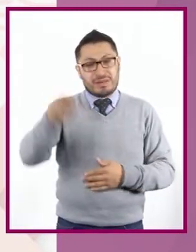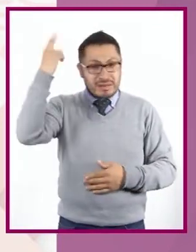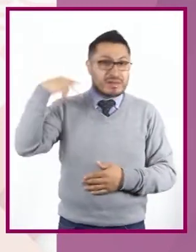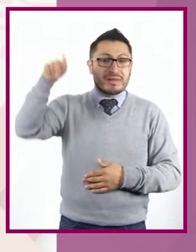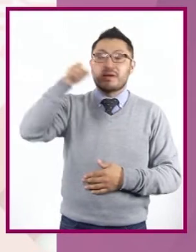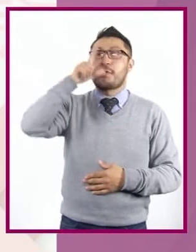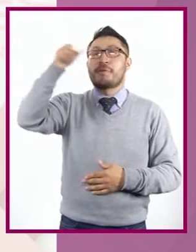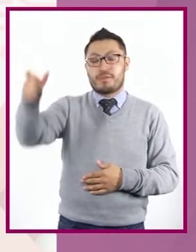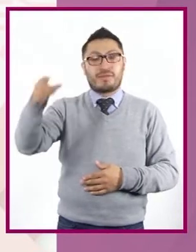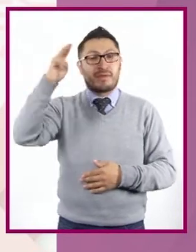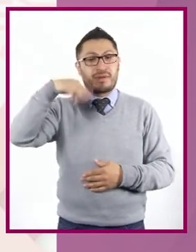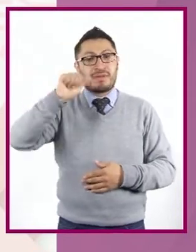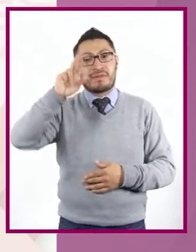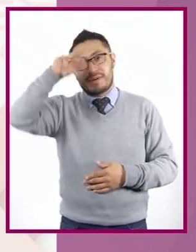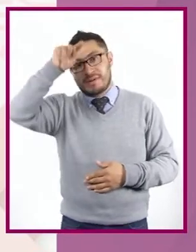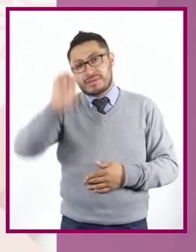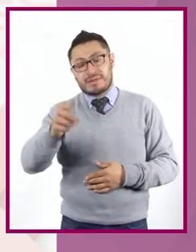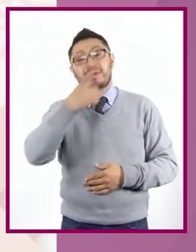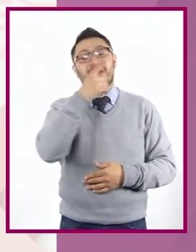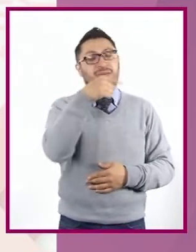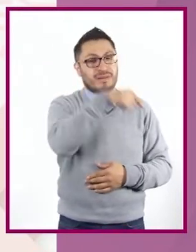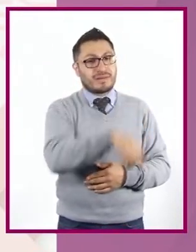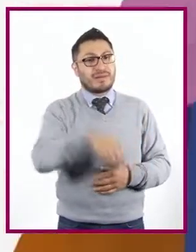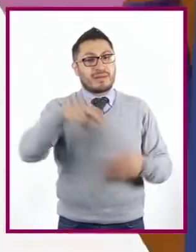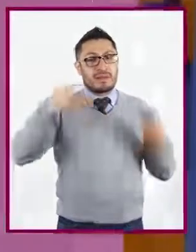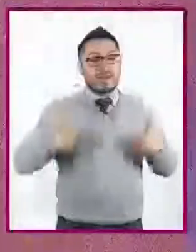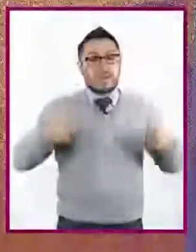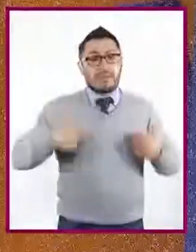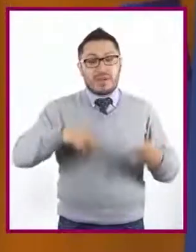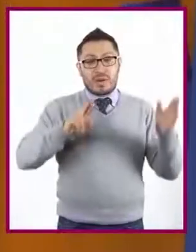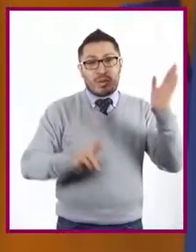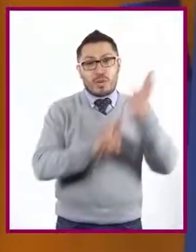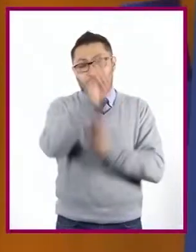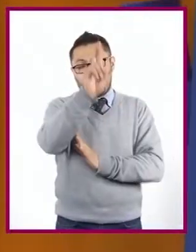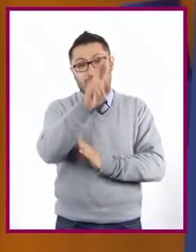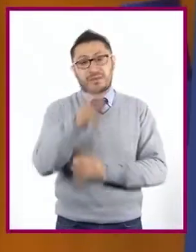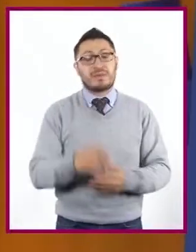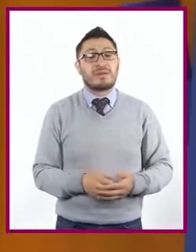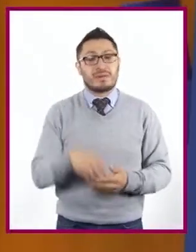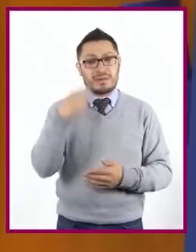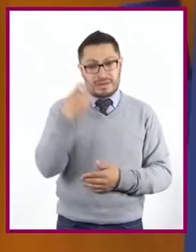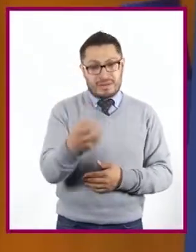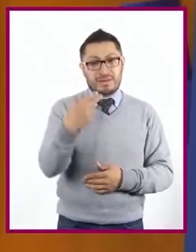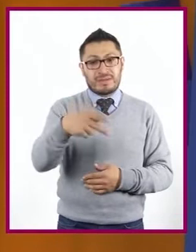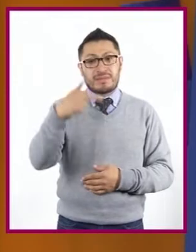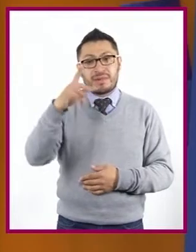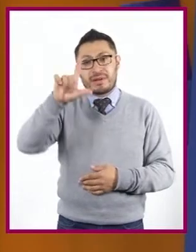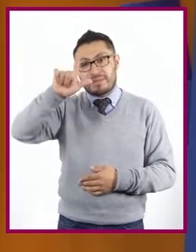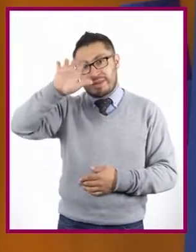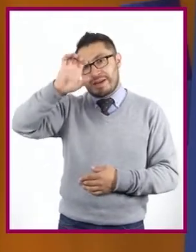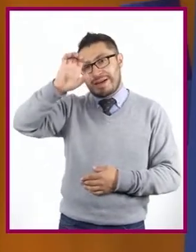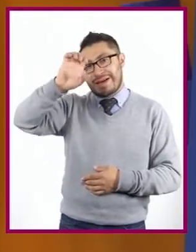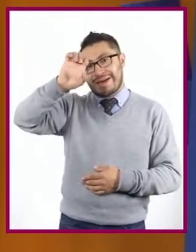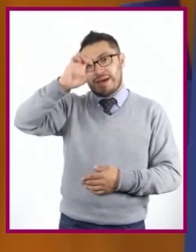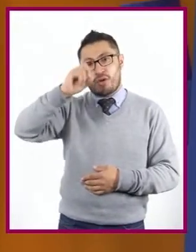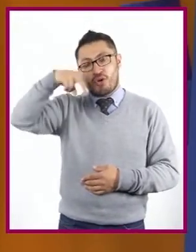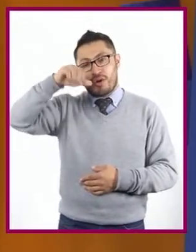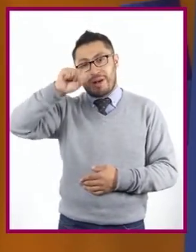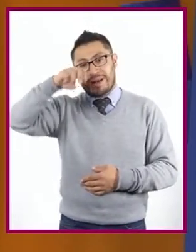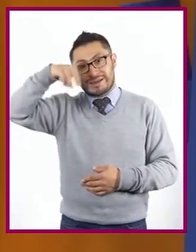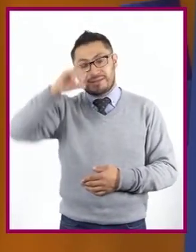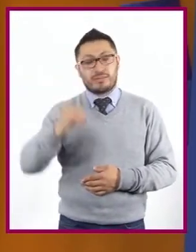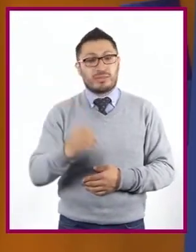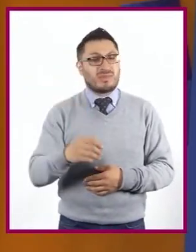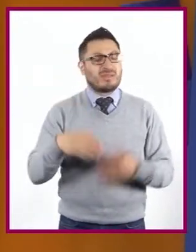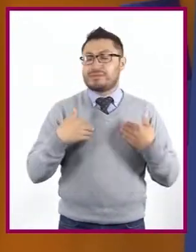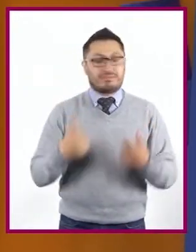a la Luna y Marte, mencionó el astronauta. A esto se le llama pleonasmo. No se entiende nada,